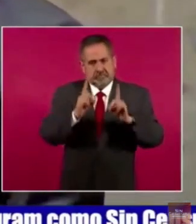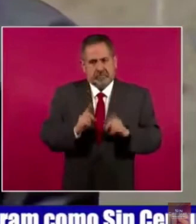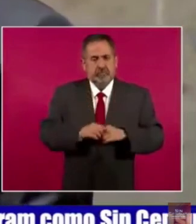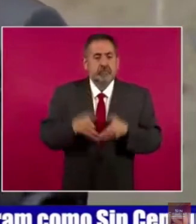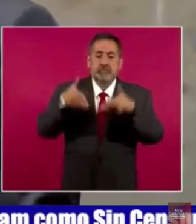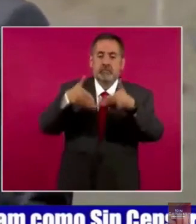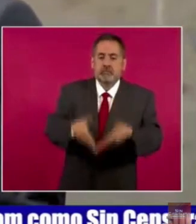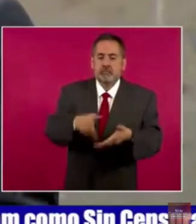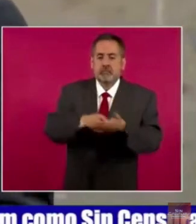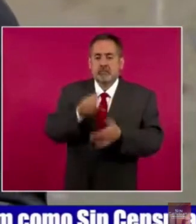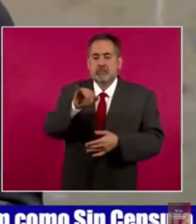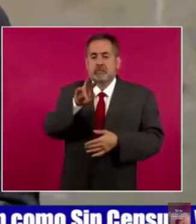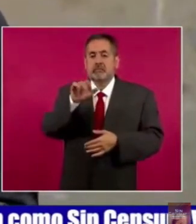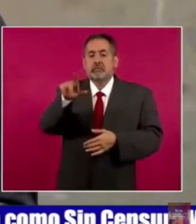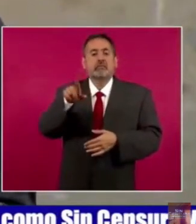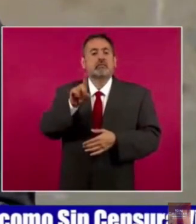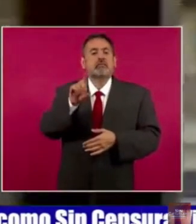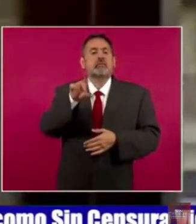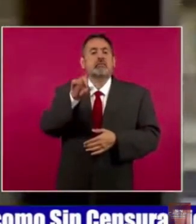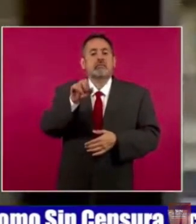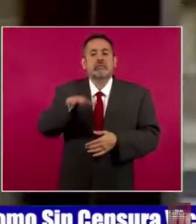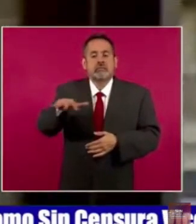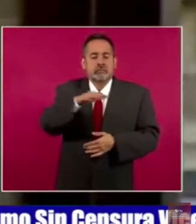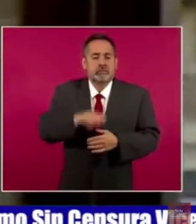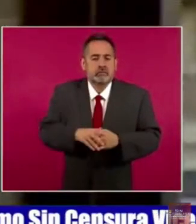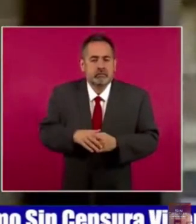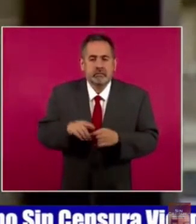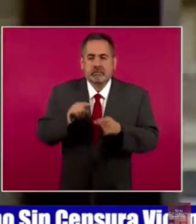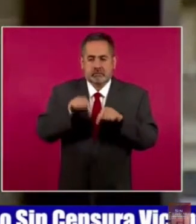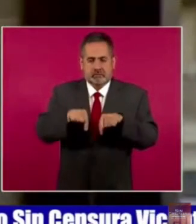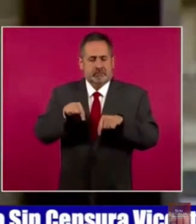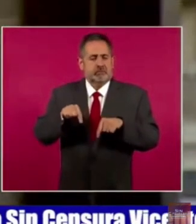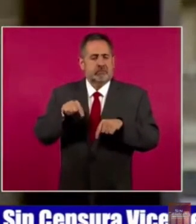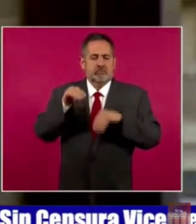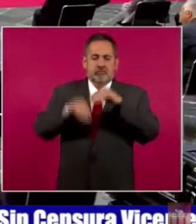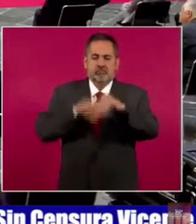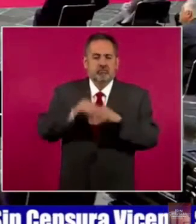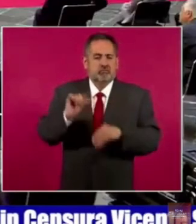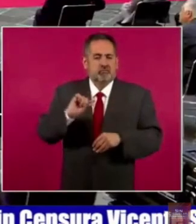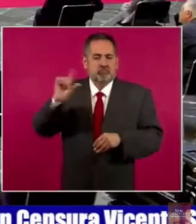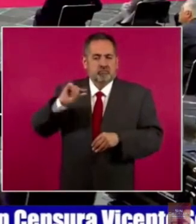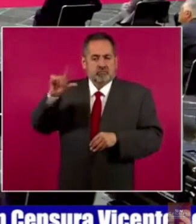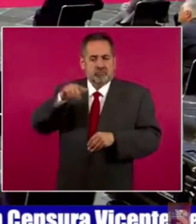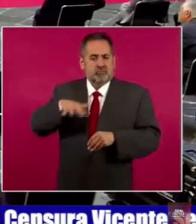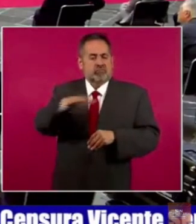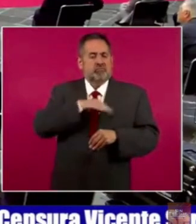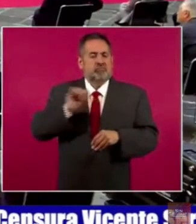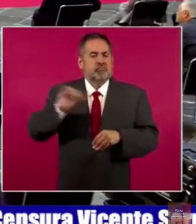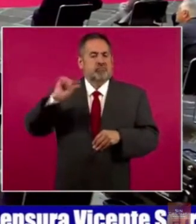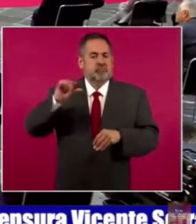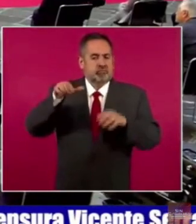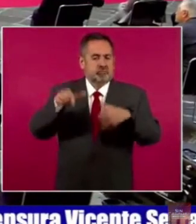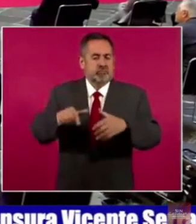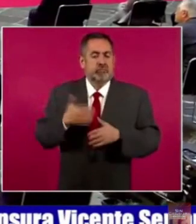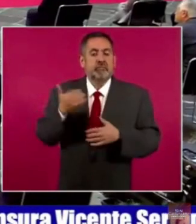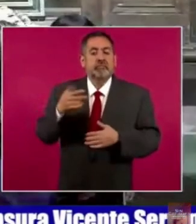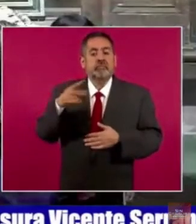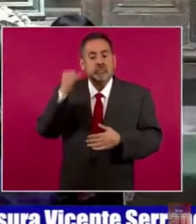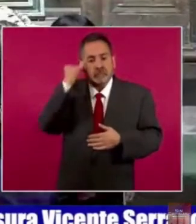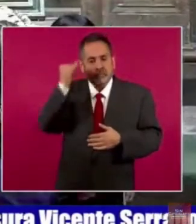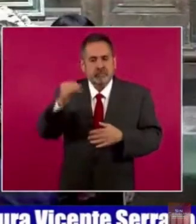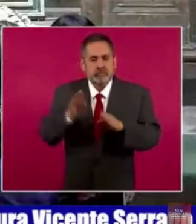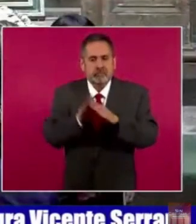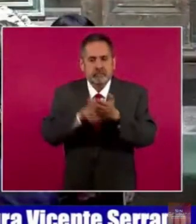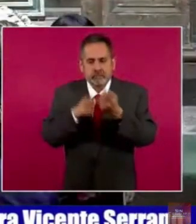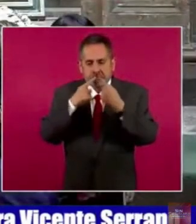el Panteón Civil de Dolores, en la Rotonda de las Personas Ilustres, y sus